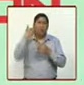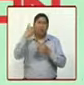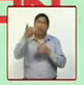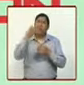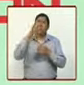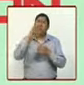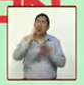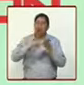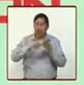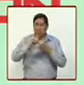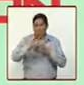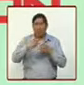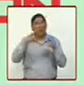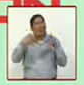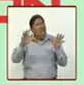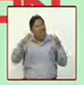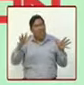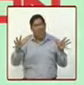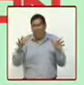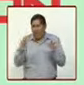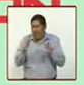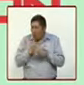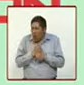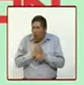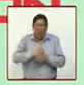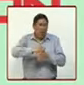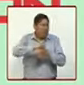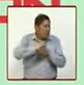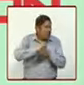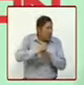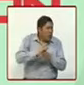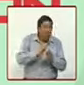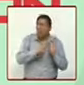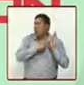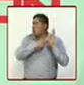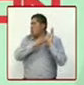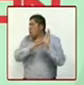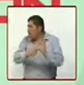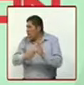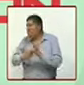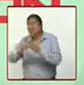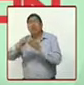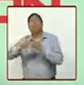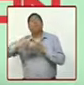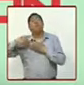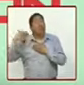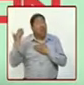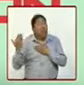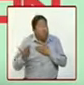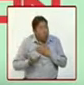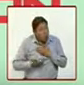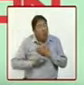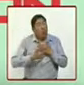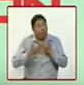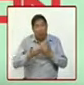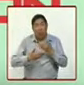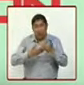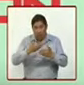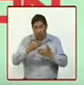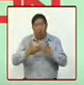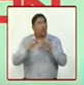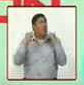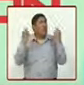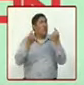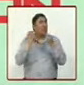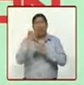ellos ya se activan la recepción, las veladas, las presentaciones de invitaciones que, pues, pone ahí en expectativa qué grupo internacional